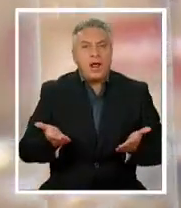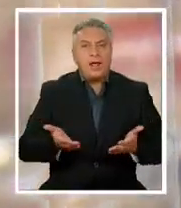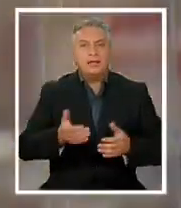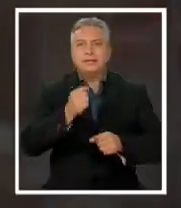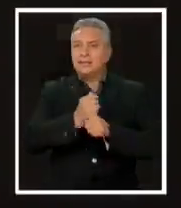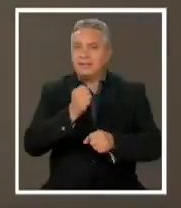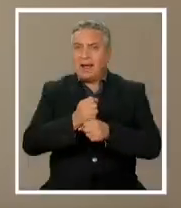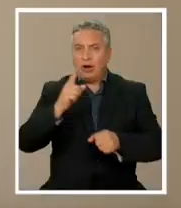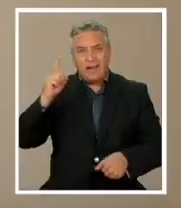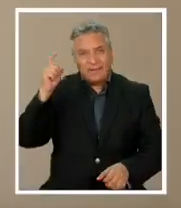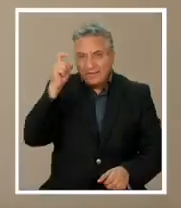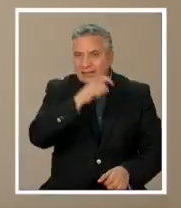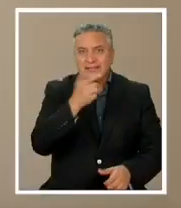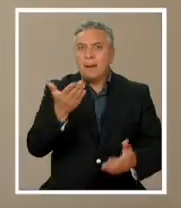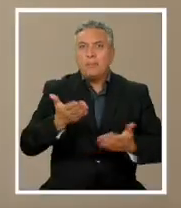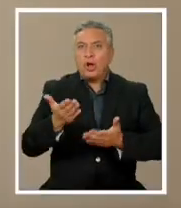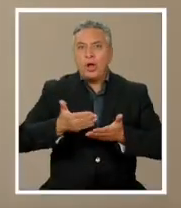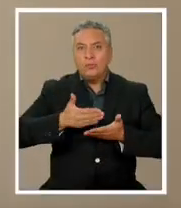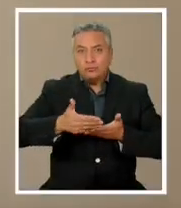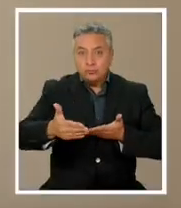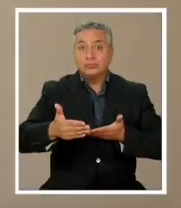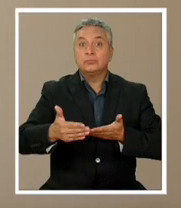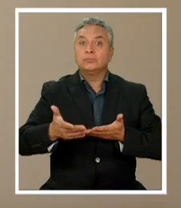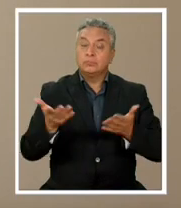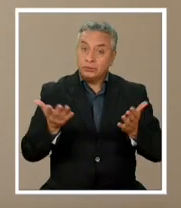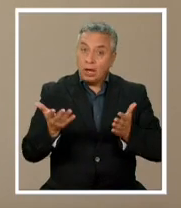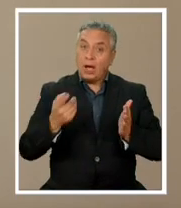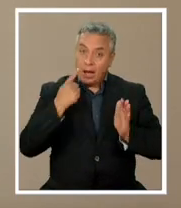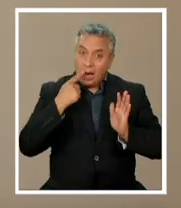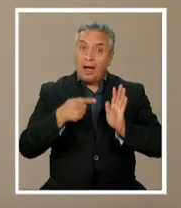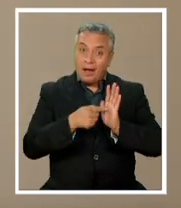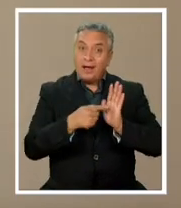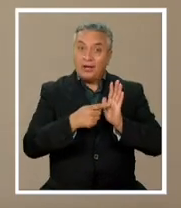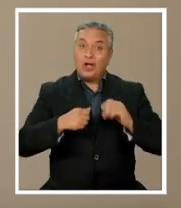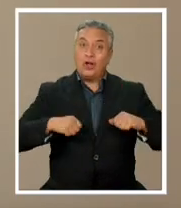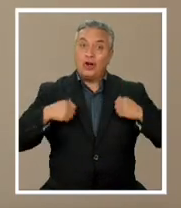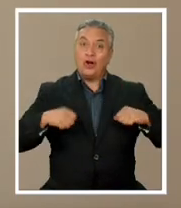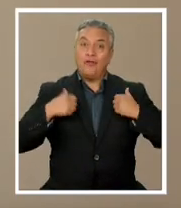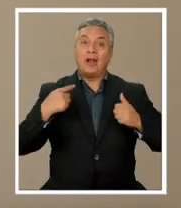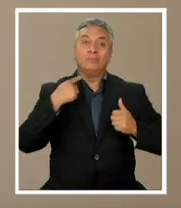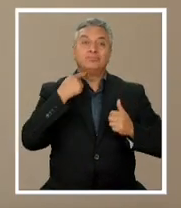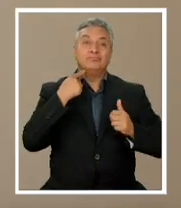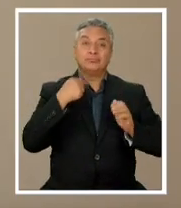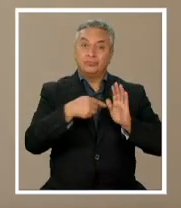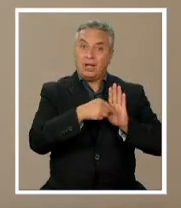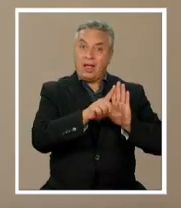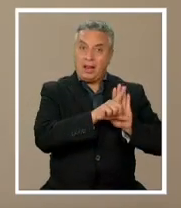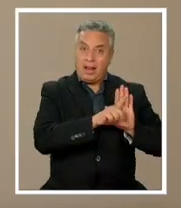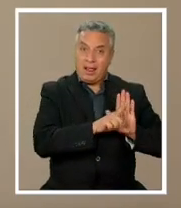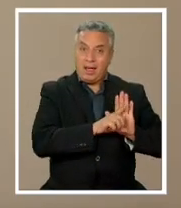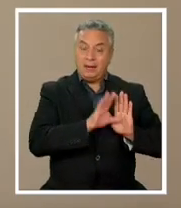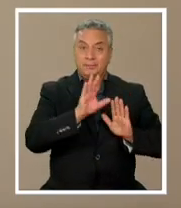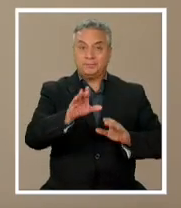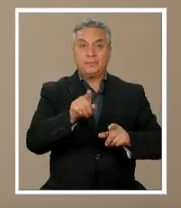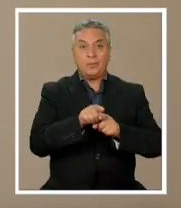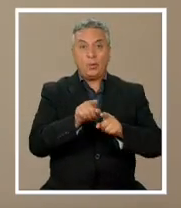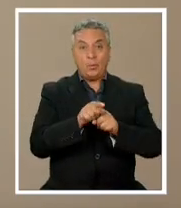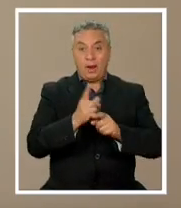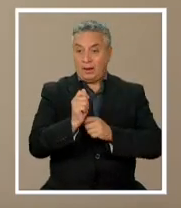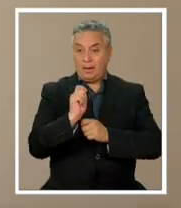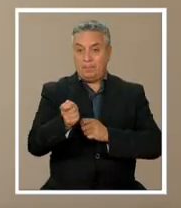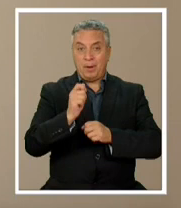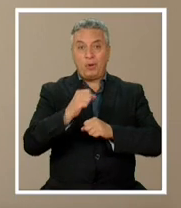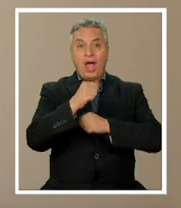este segmento? Hay regulaciones laborales que perjudican más a los jóvenes. Por ejemplo, la indemnización por años de